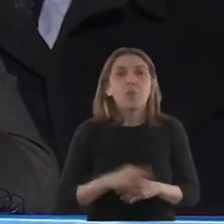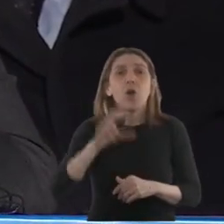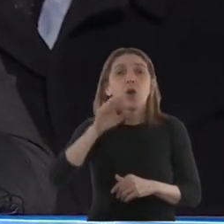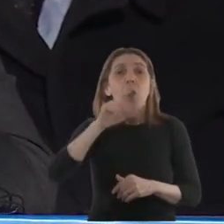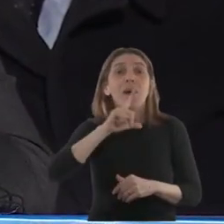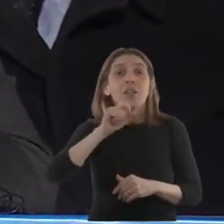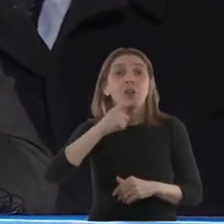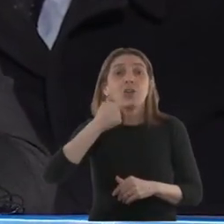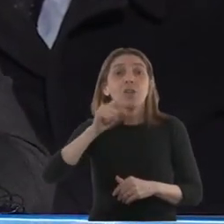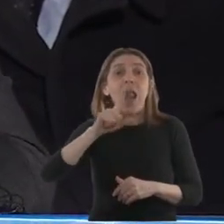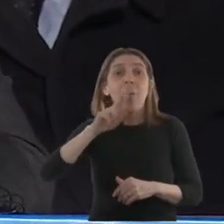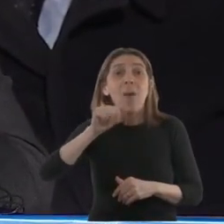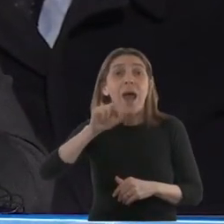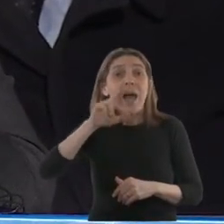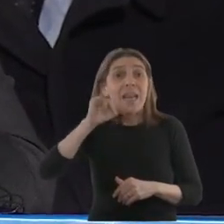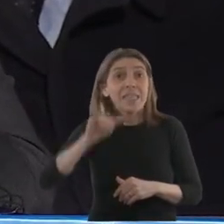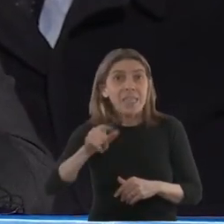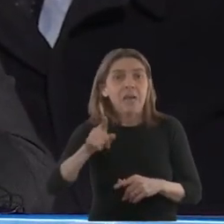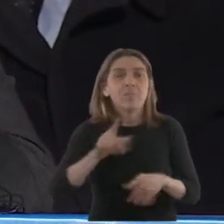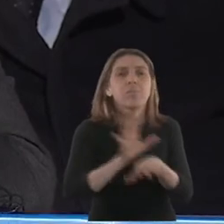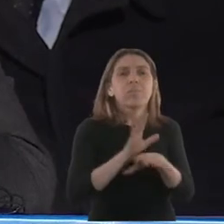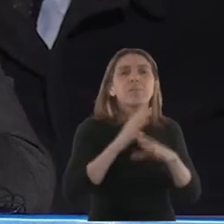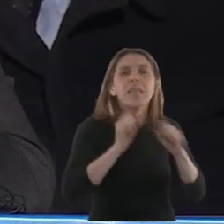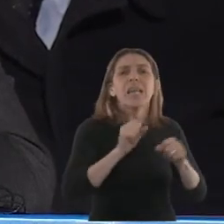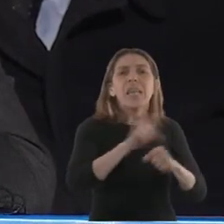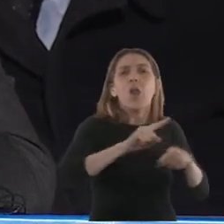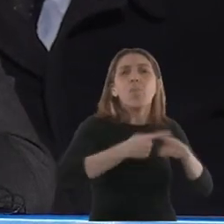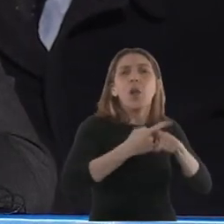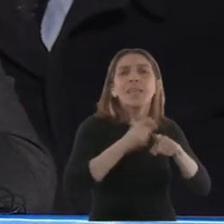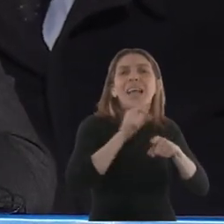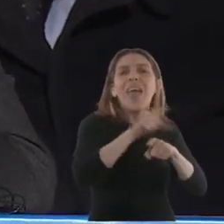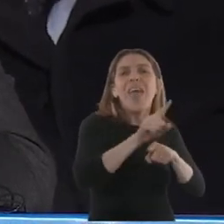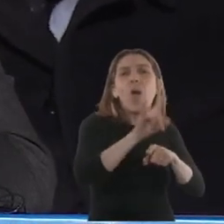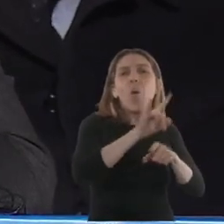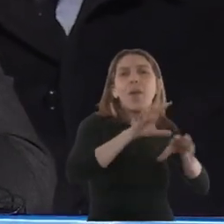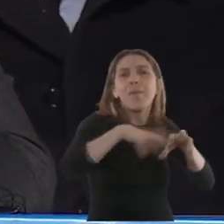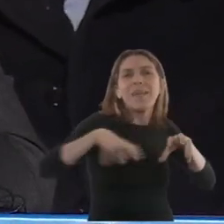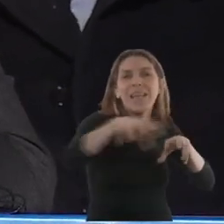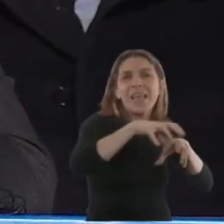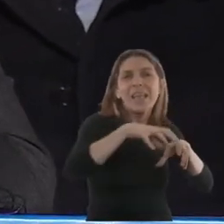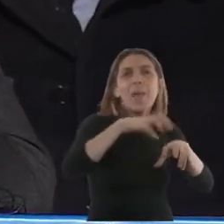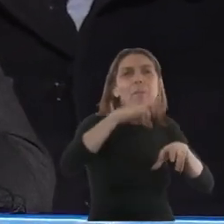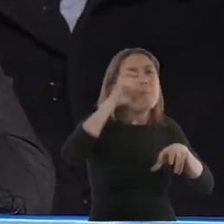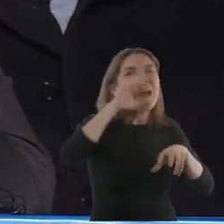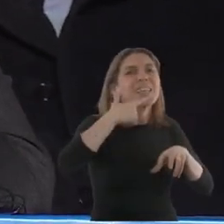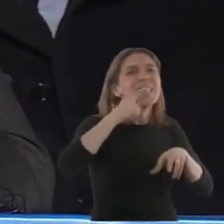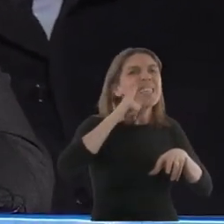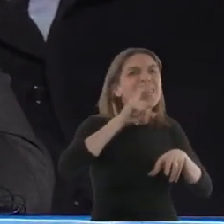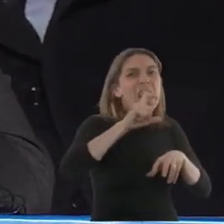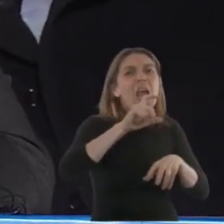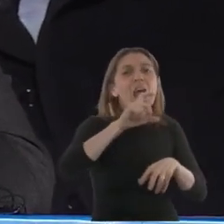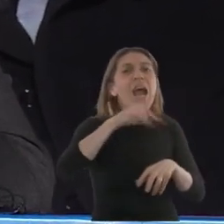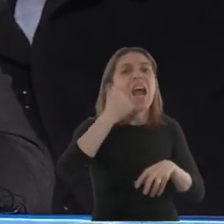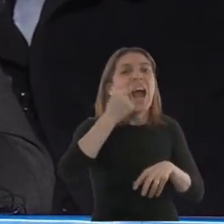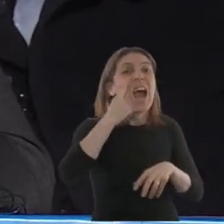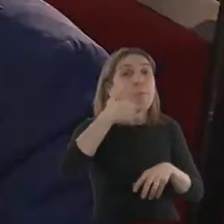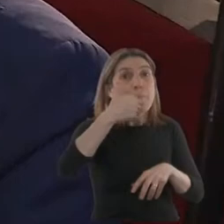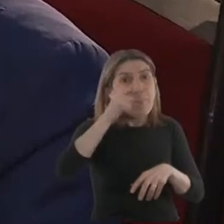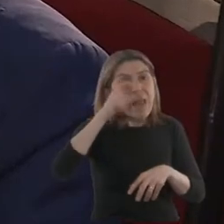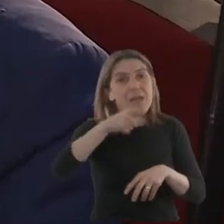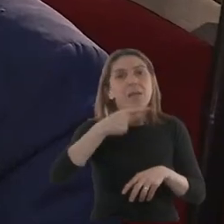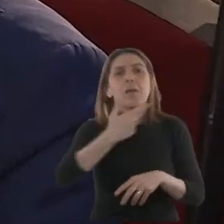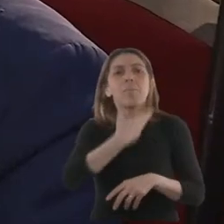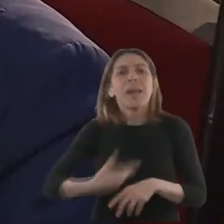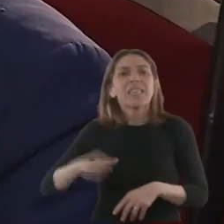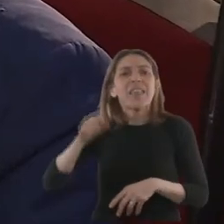Roberto Salvareza. Señor Secretario de Políticas Universitarias, Jaime Persic. Señor Presidente